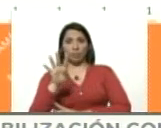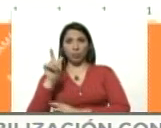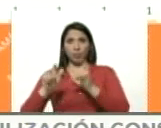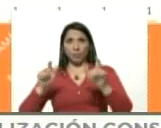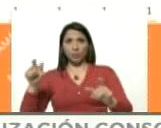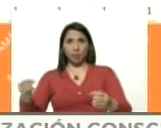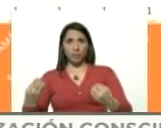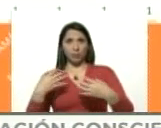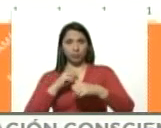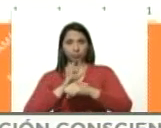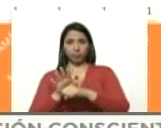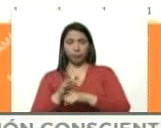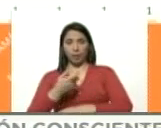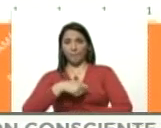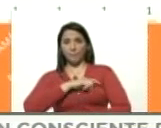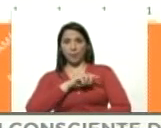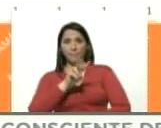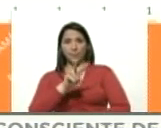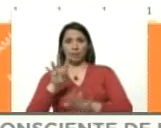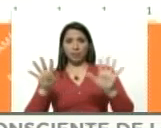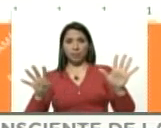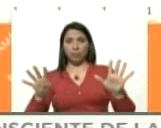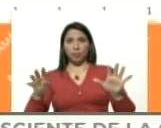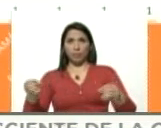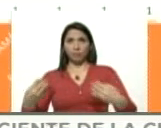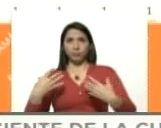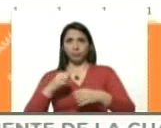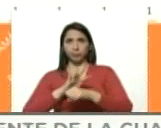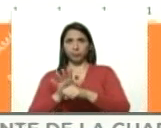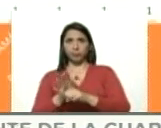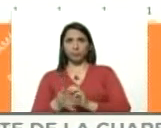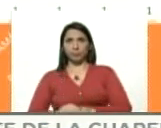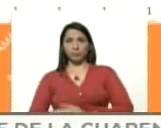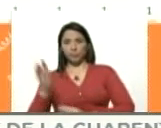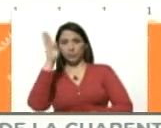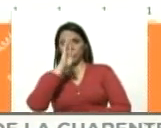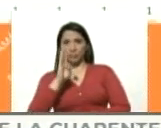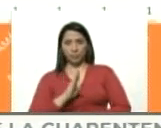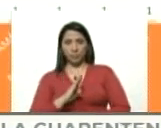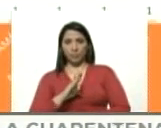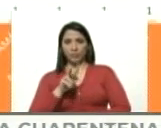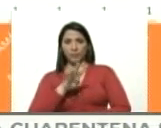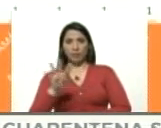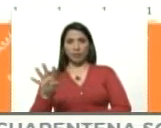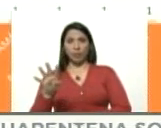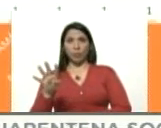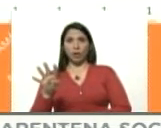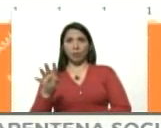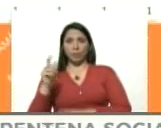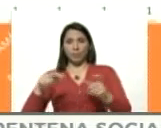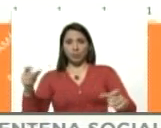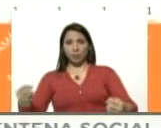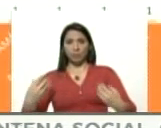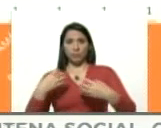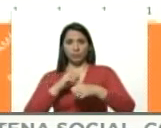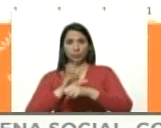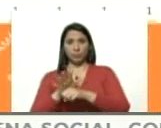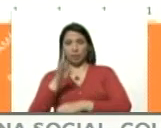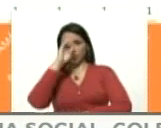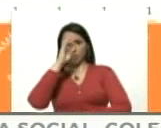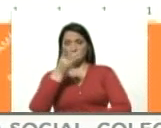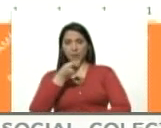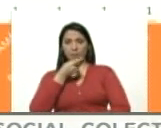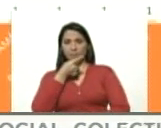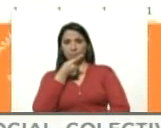casos, España con 29 casos, Brasil con 24 casos, República